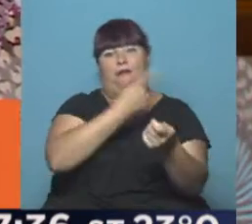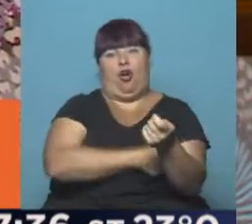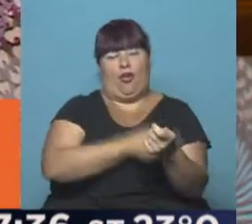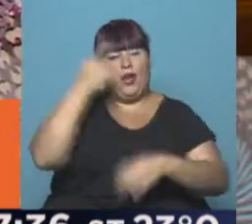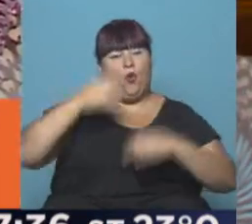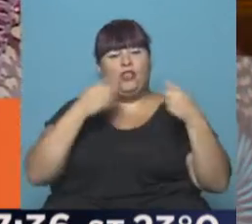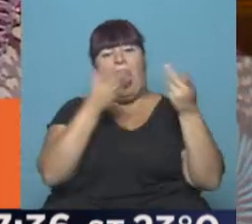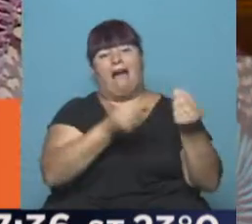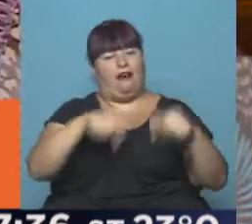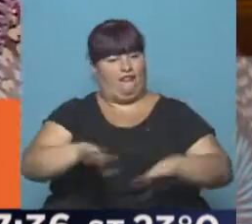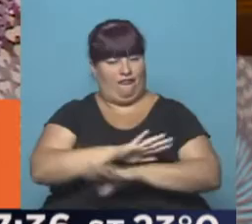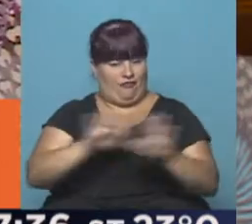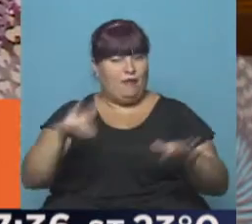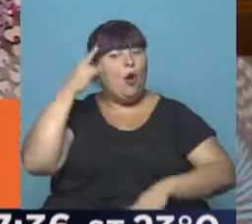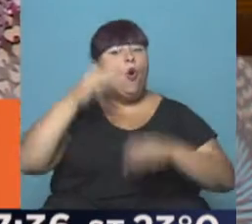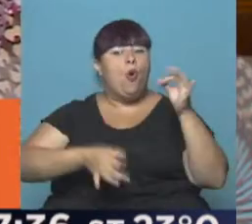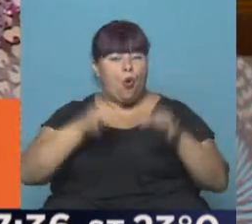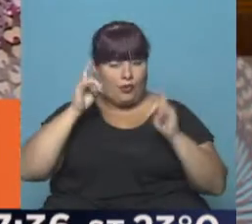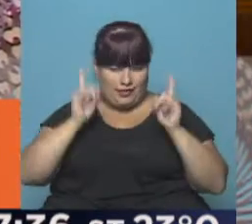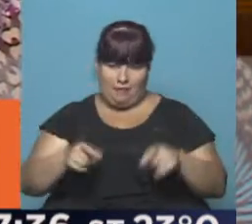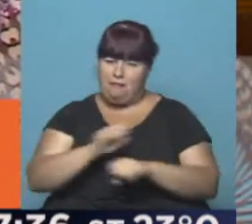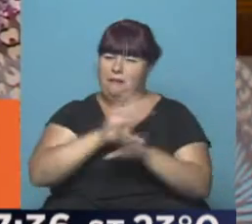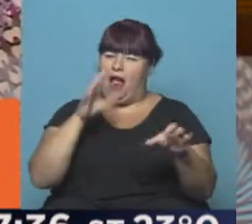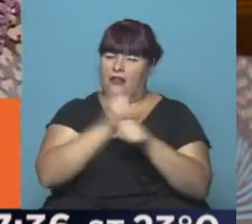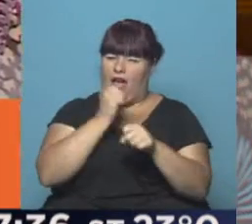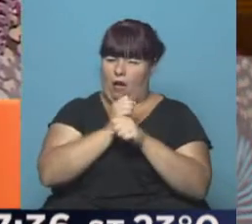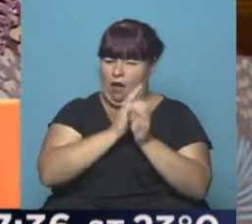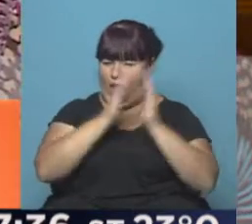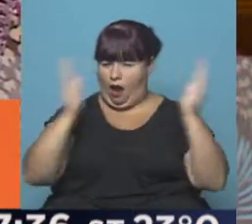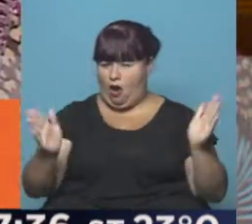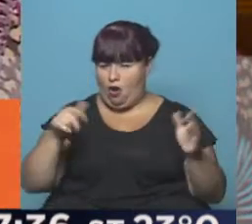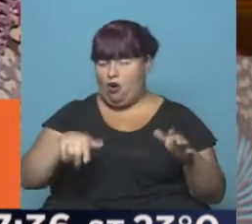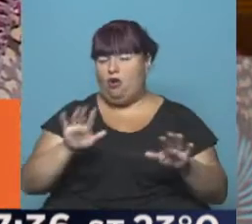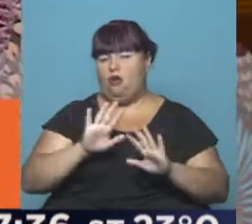por la justicia, porque la justicia tuvo una muy mala actuación,